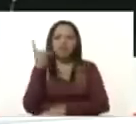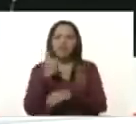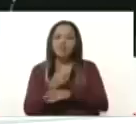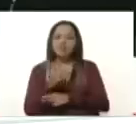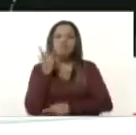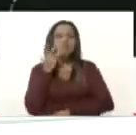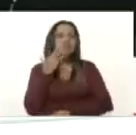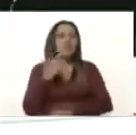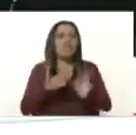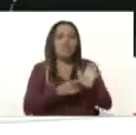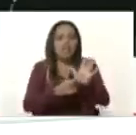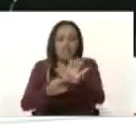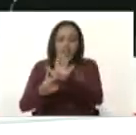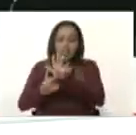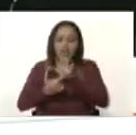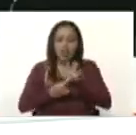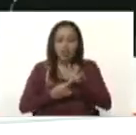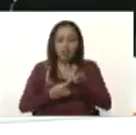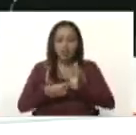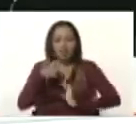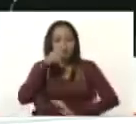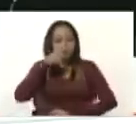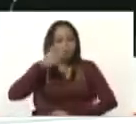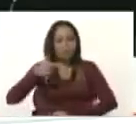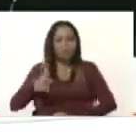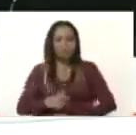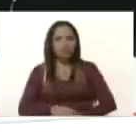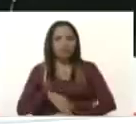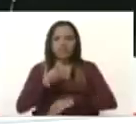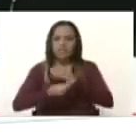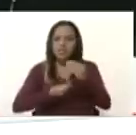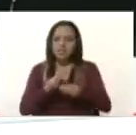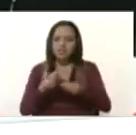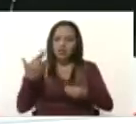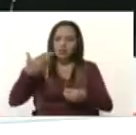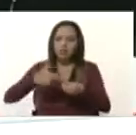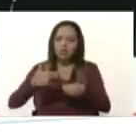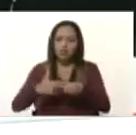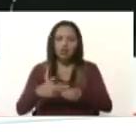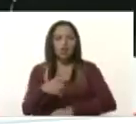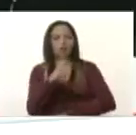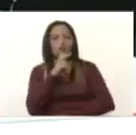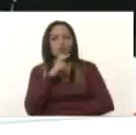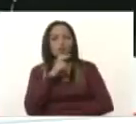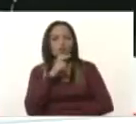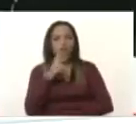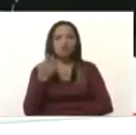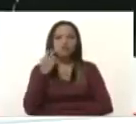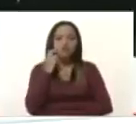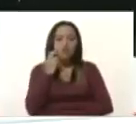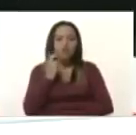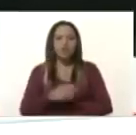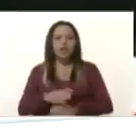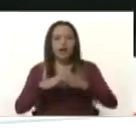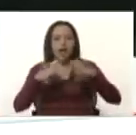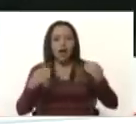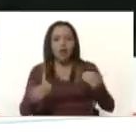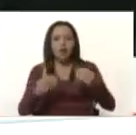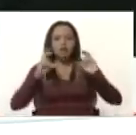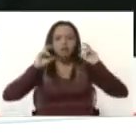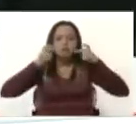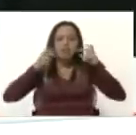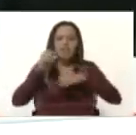ese pueblo que está allí produciendo petróleo, oro, cacao, maíz,